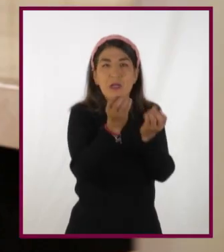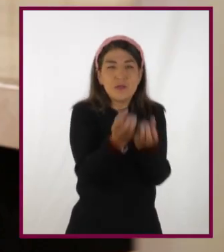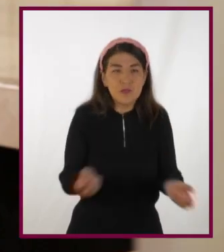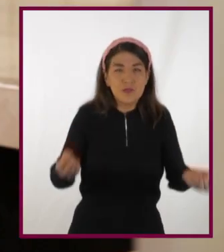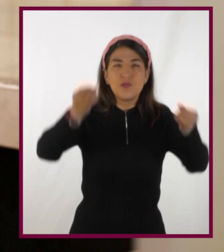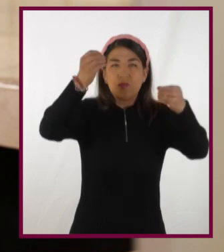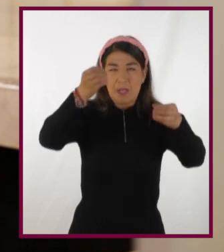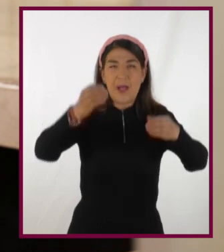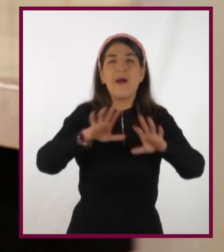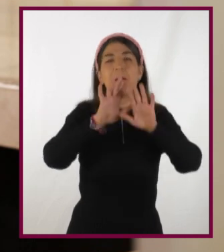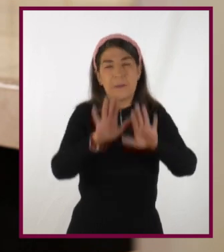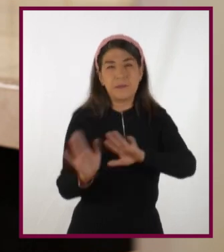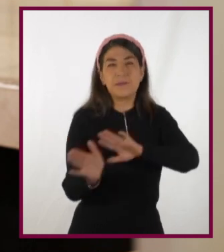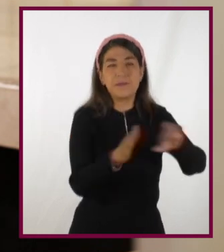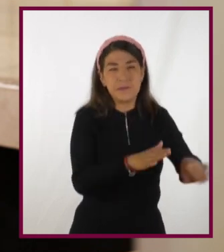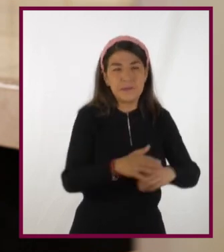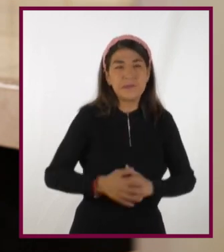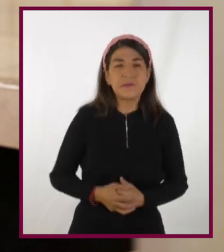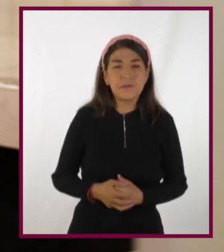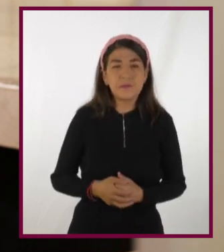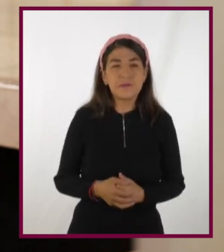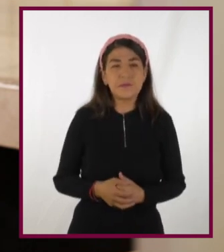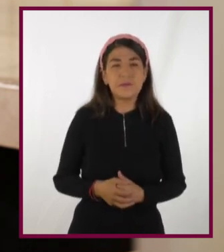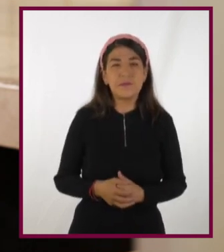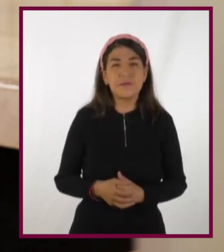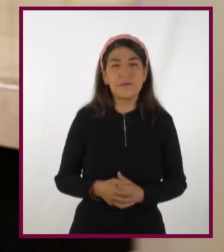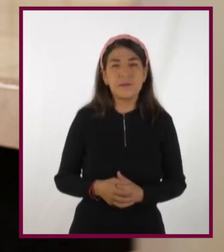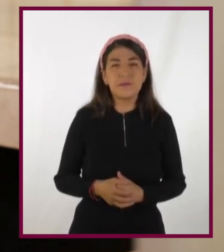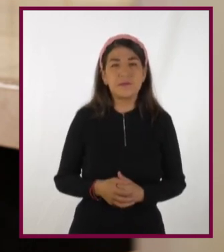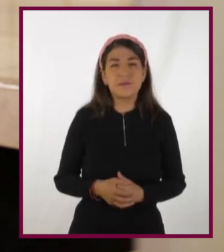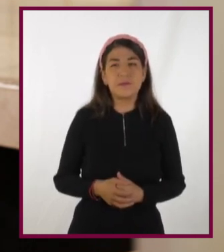instalación, ¿sí? Ahora,